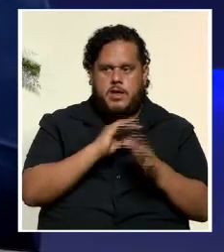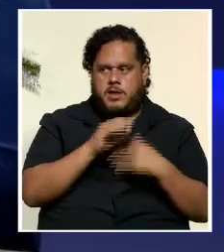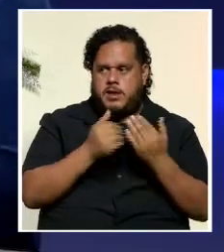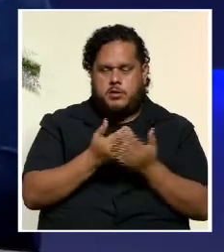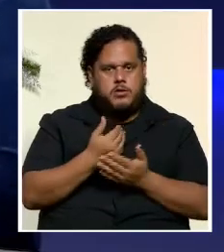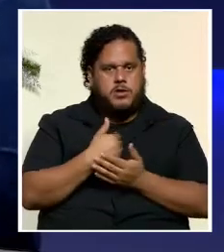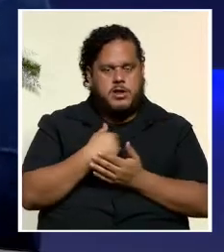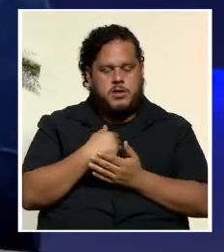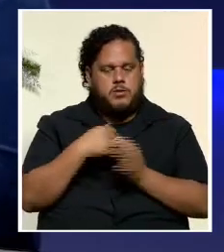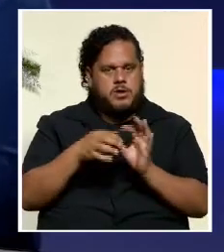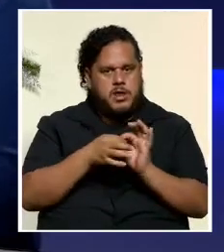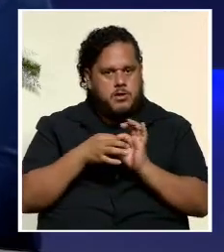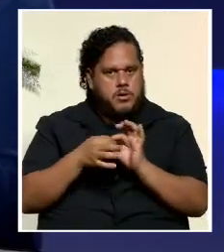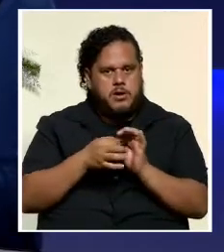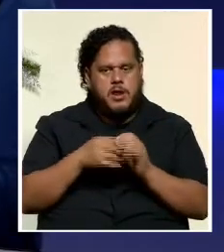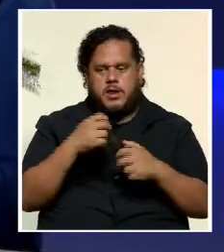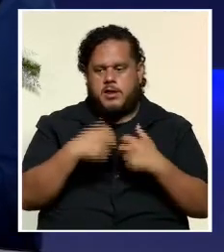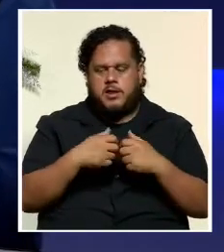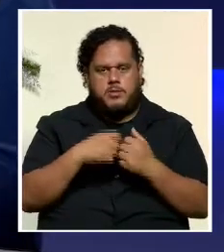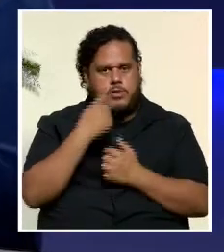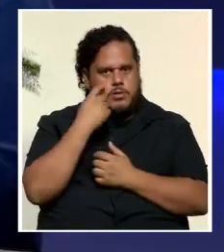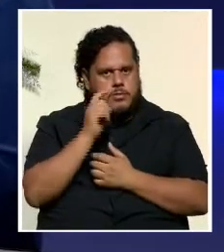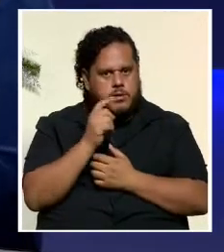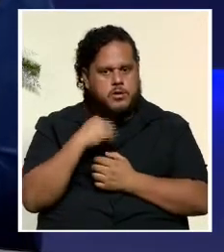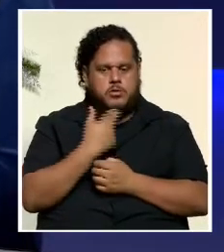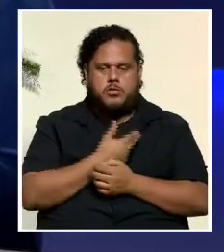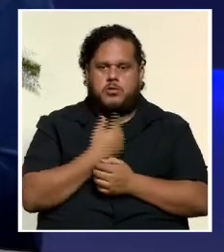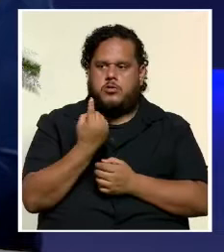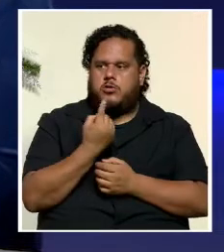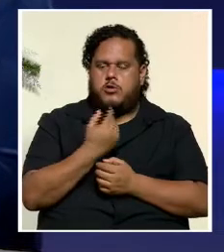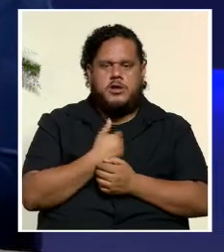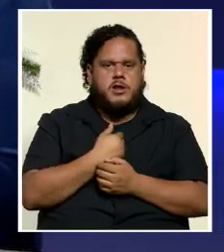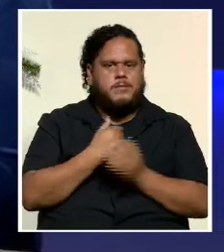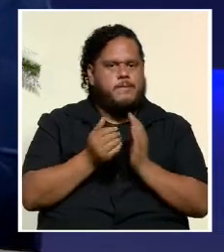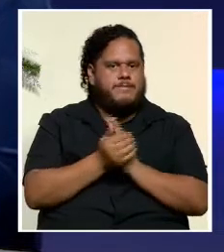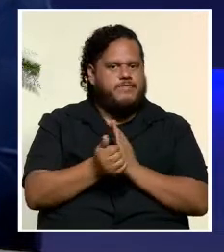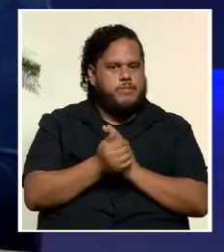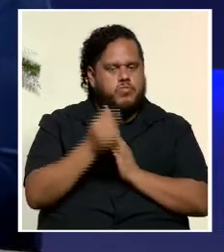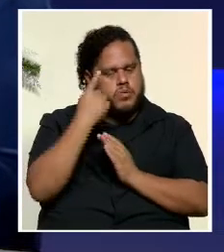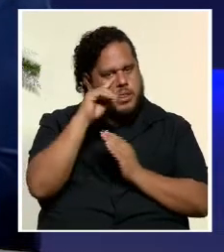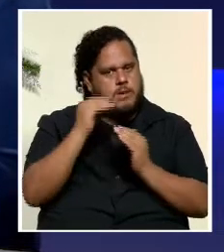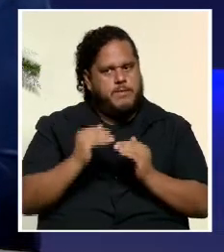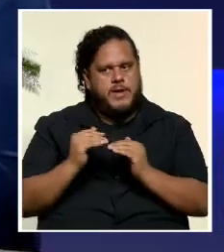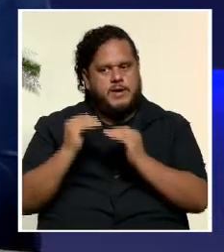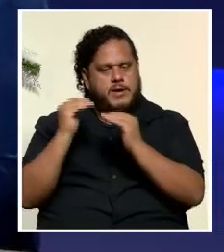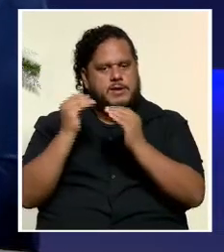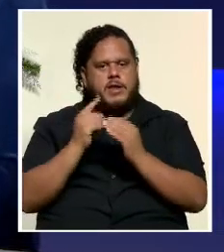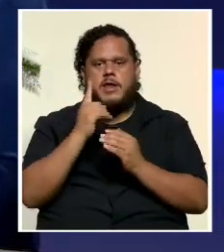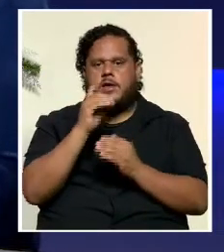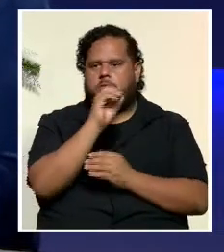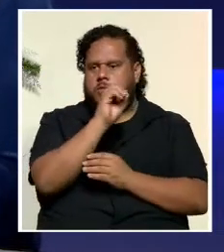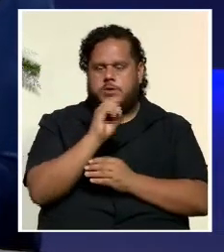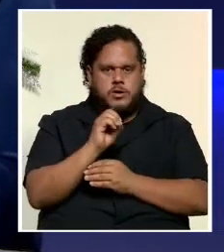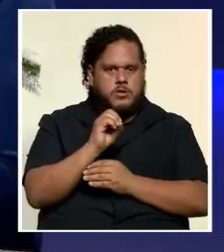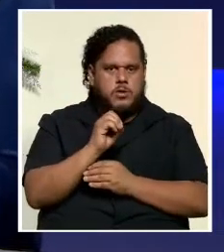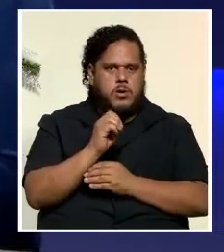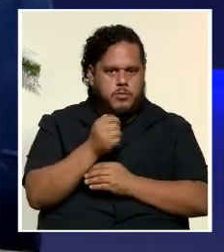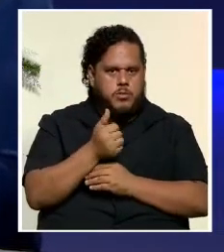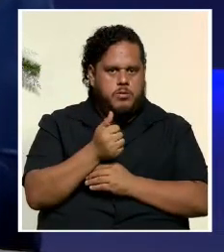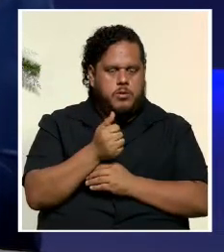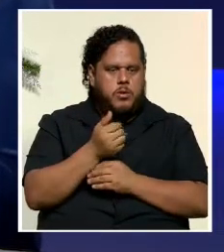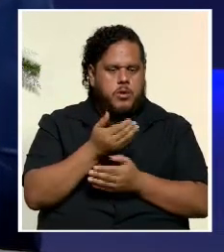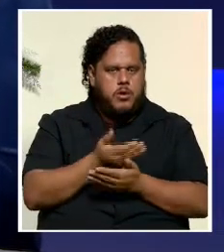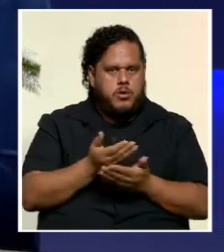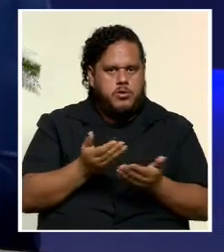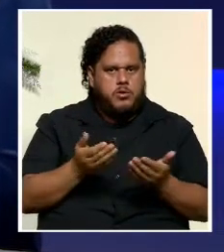que colaborar, que es el problema fiscal, nosotros solo tenemos capacidad para crecer en un porcentaje muy poco los